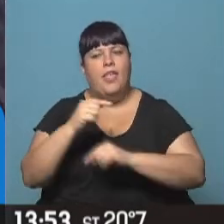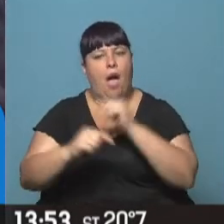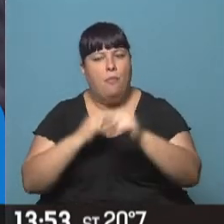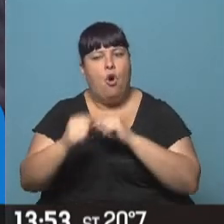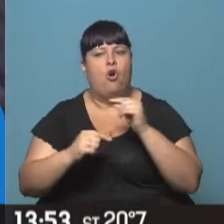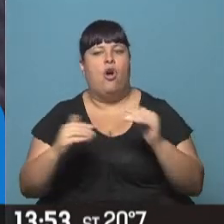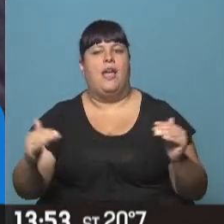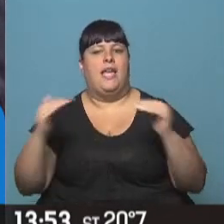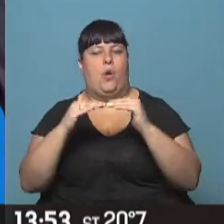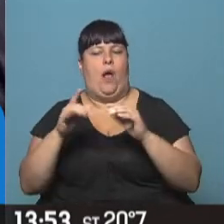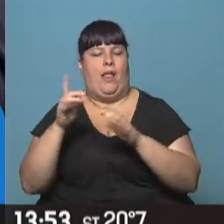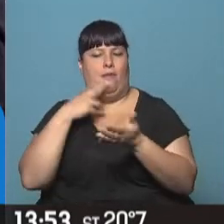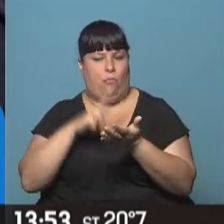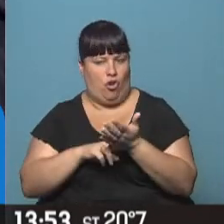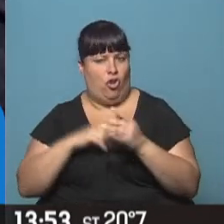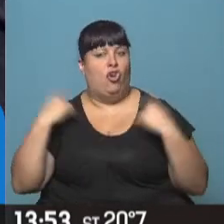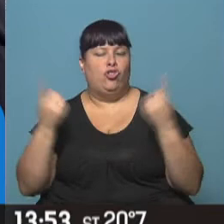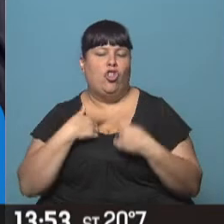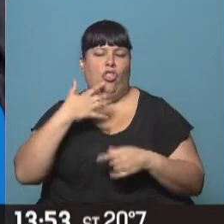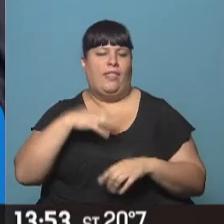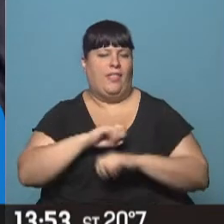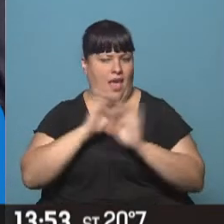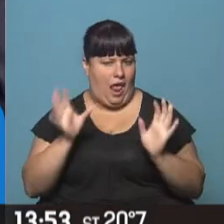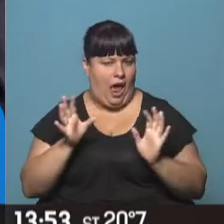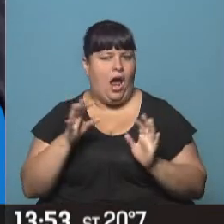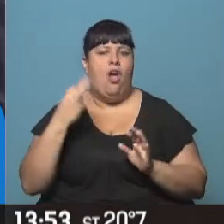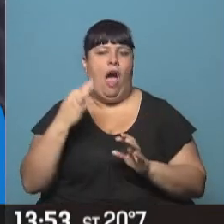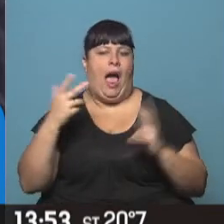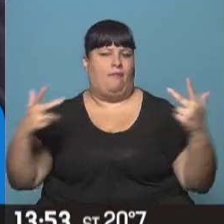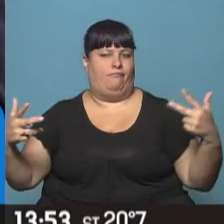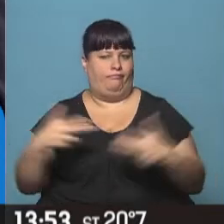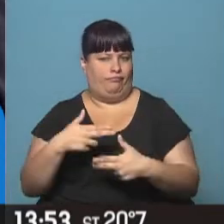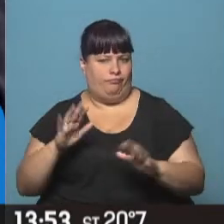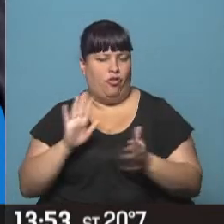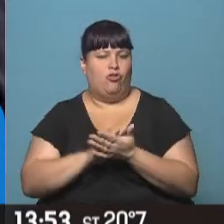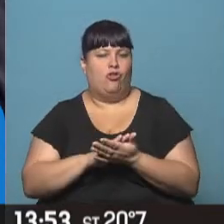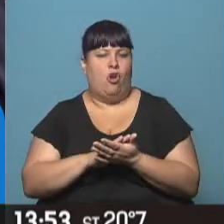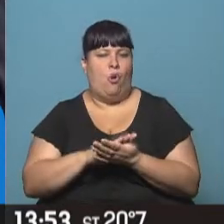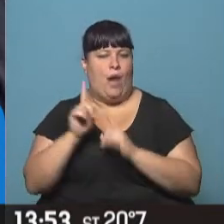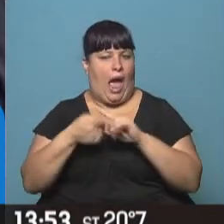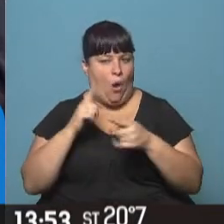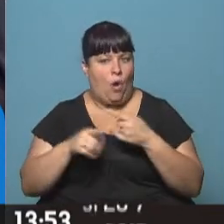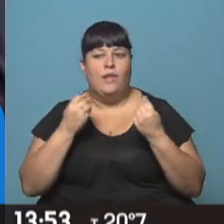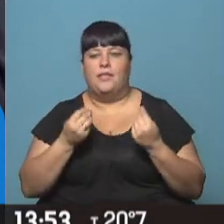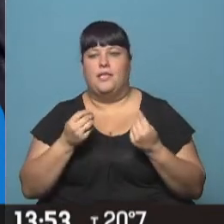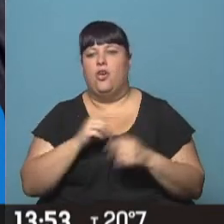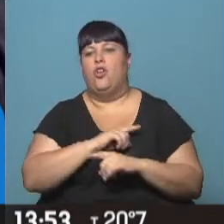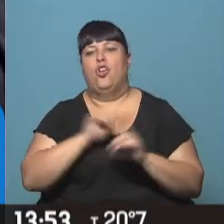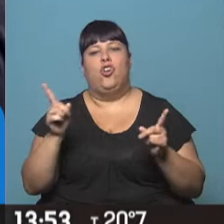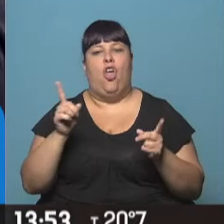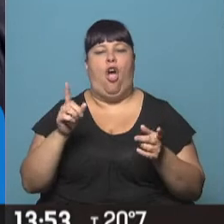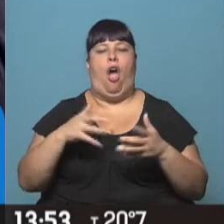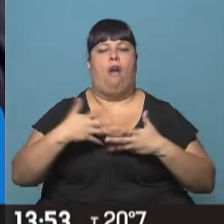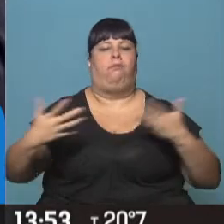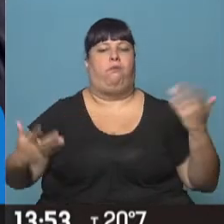hacia el equilibrio fiscal. Todos entendimos que había una restricción en este acuerdo, que era no